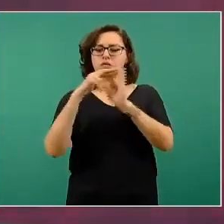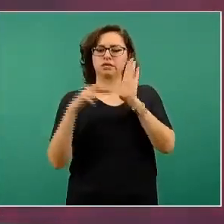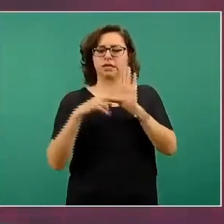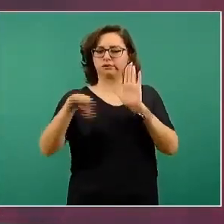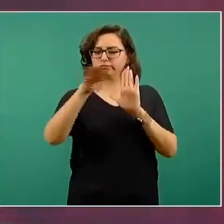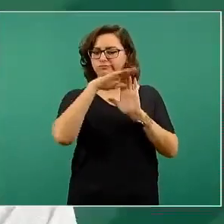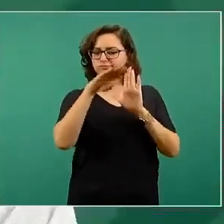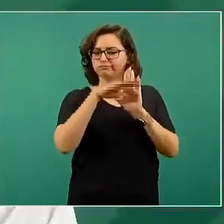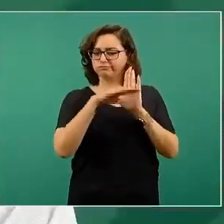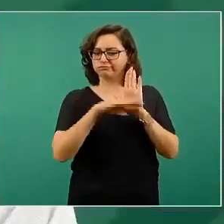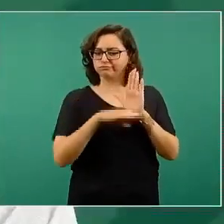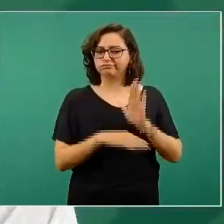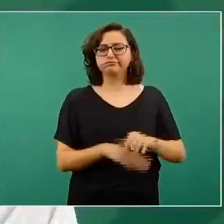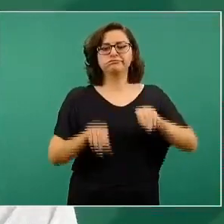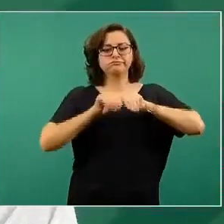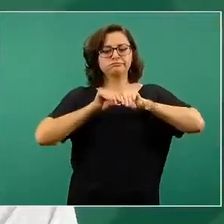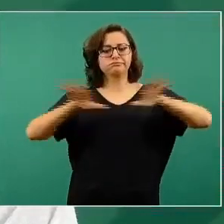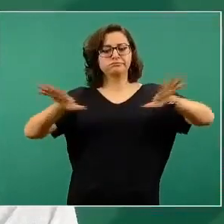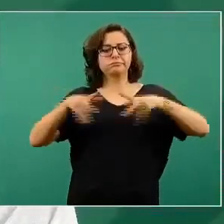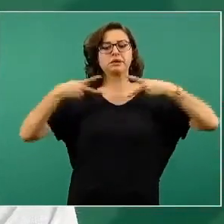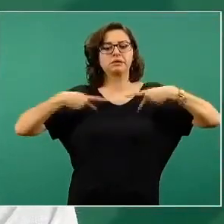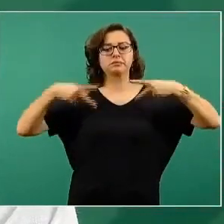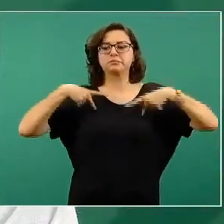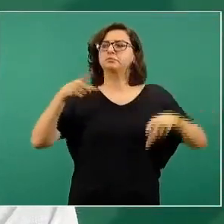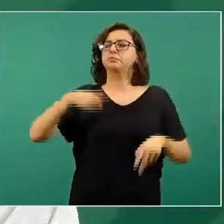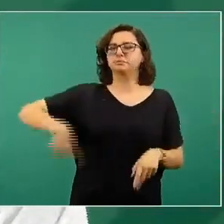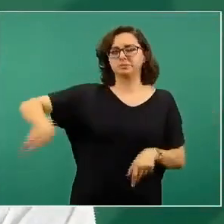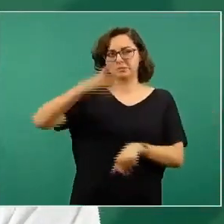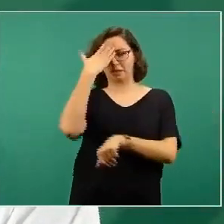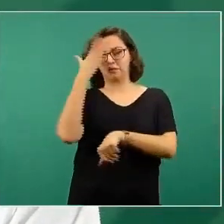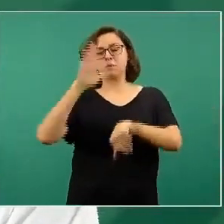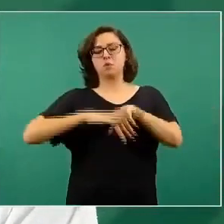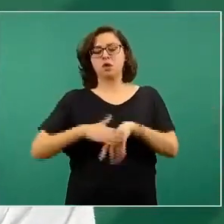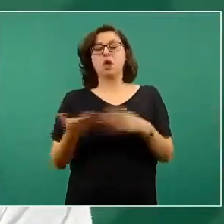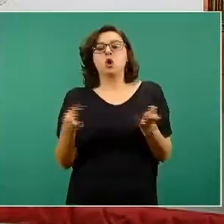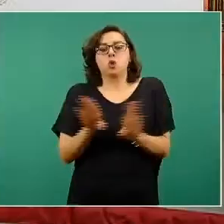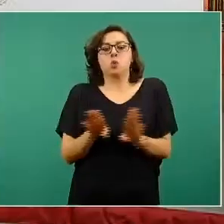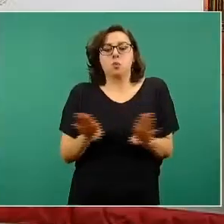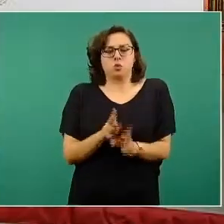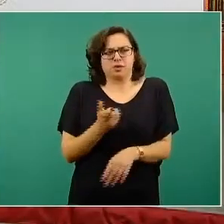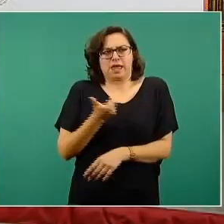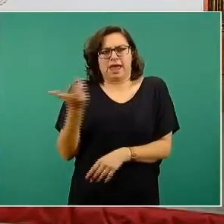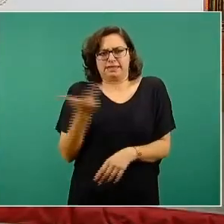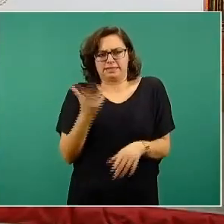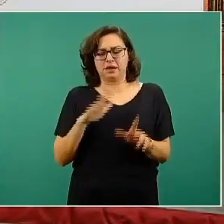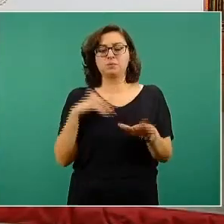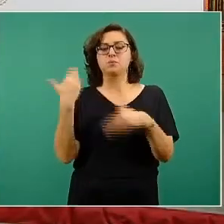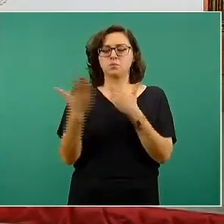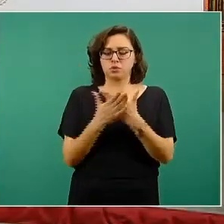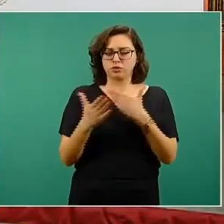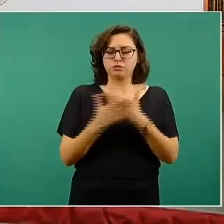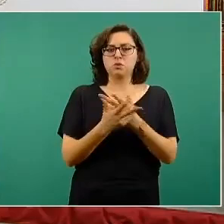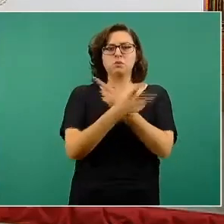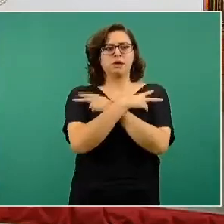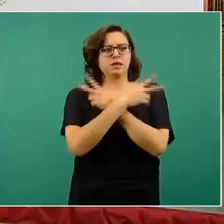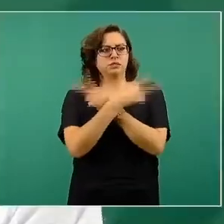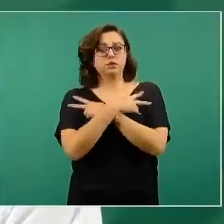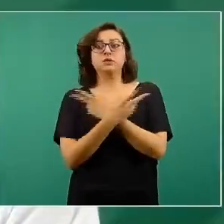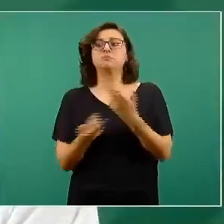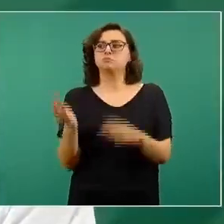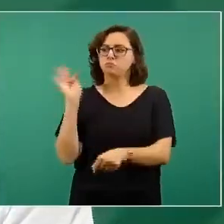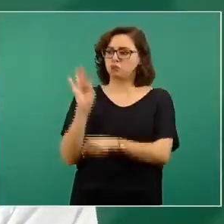la población tenga elementos concretos que tomar en cuenta para su protección